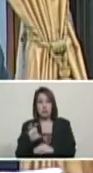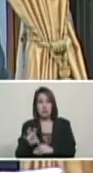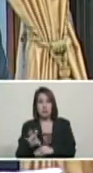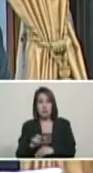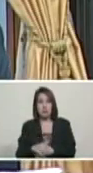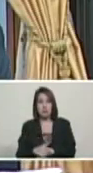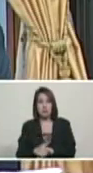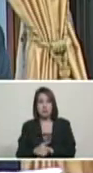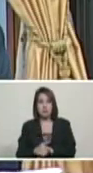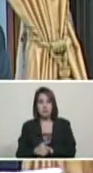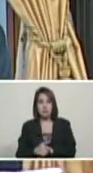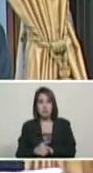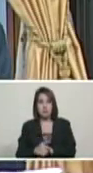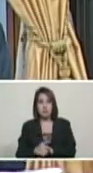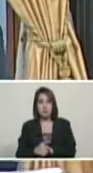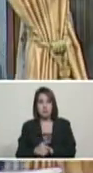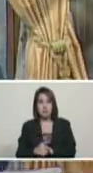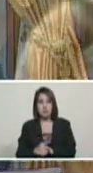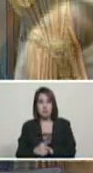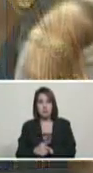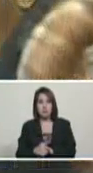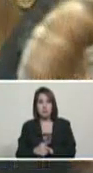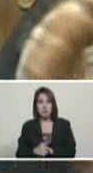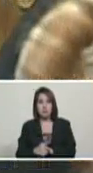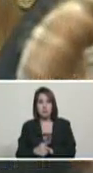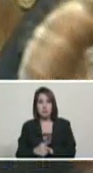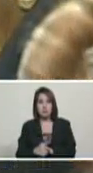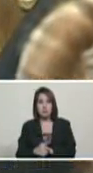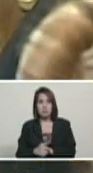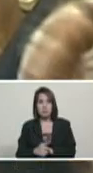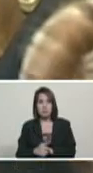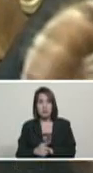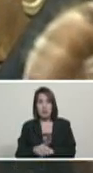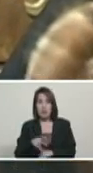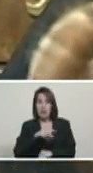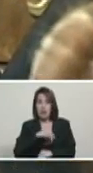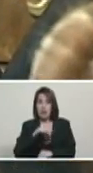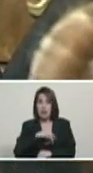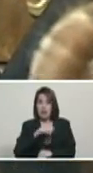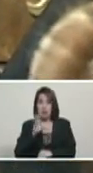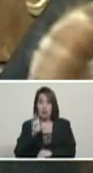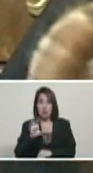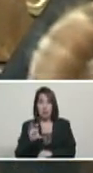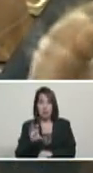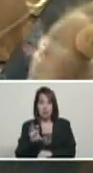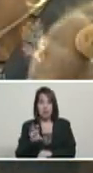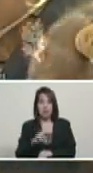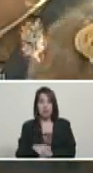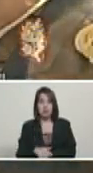el carné de la patria, el carné de la patria.